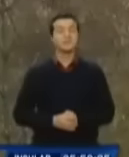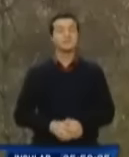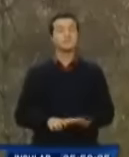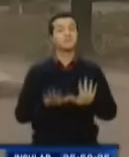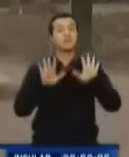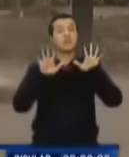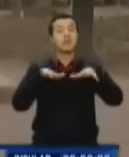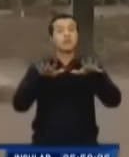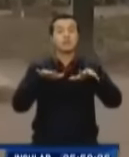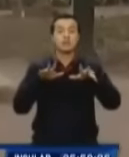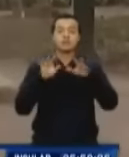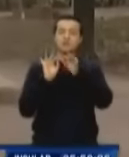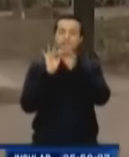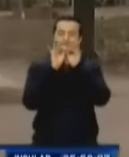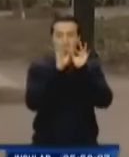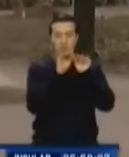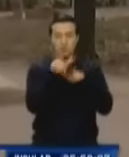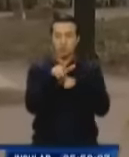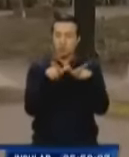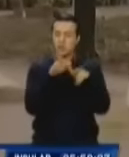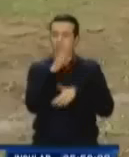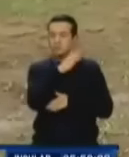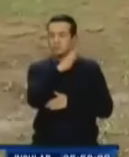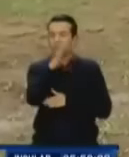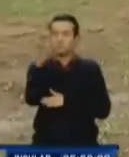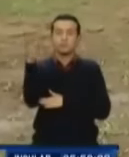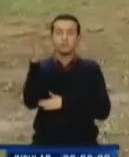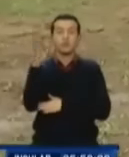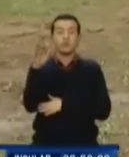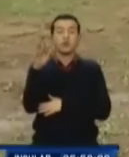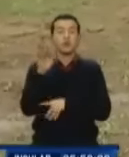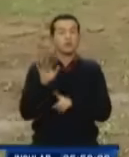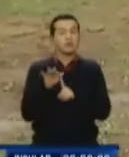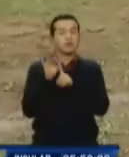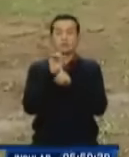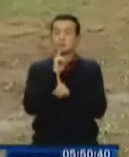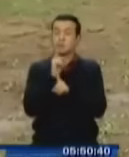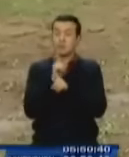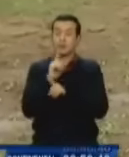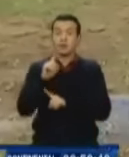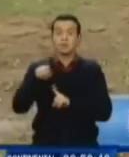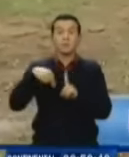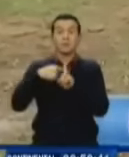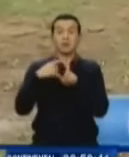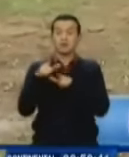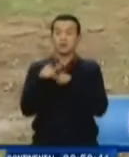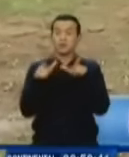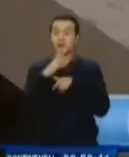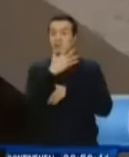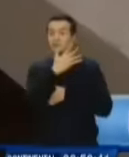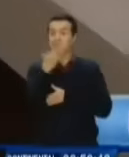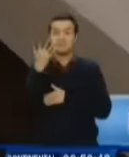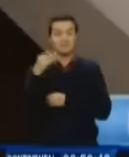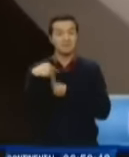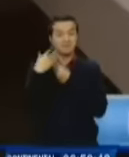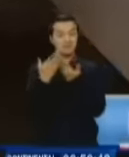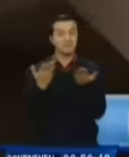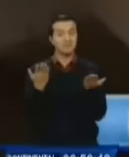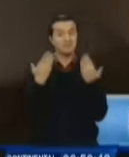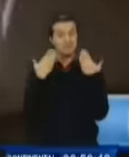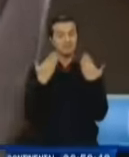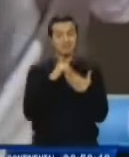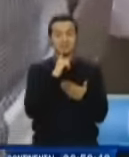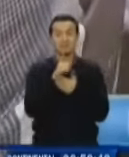10 meses tomó la adecuación de la zona de reserva del Parque Samanes, cuyo espacio permite incorporar más áreas verdes para Guayaquil. Luis Macay